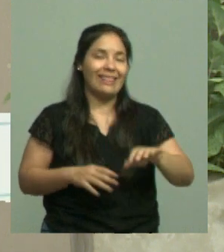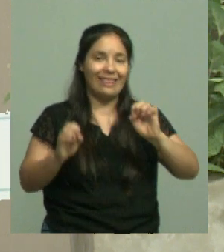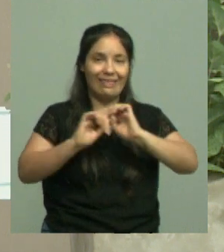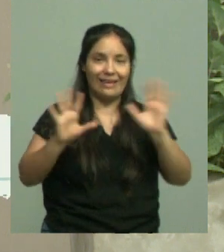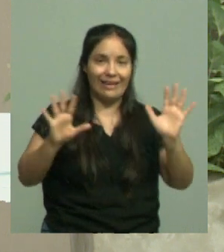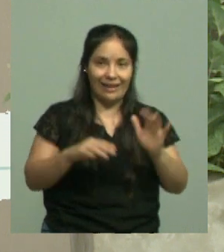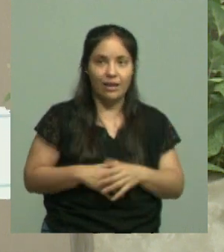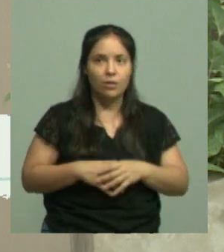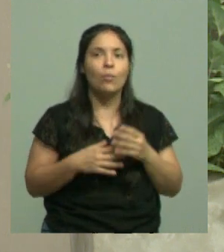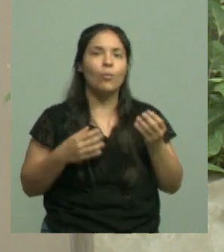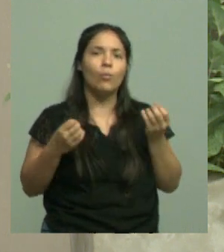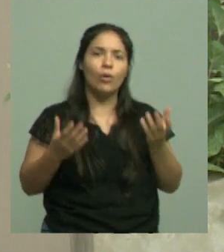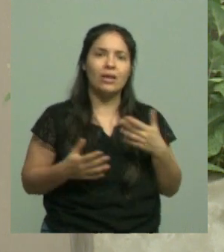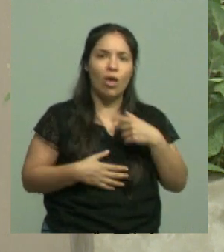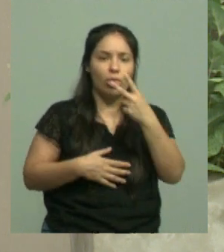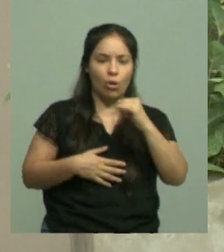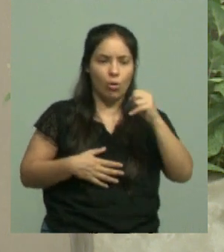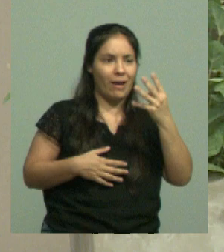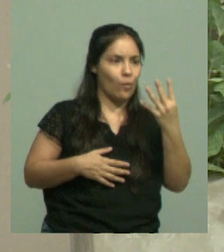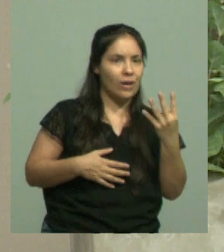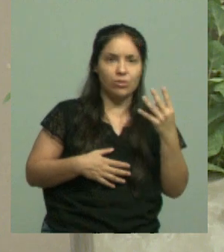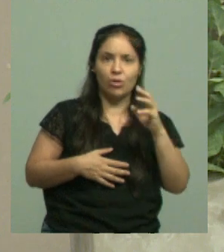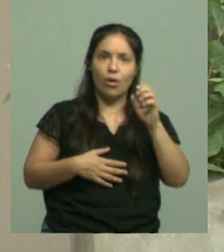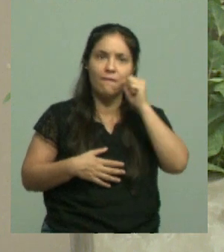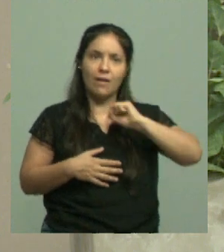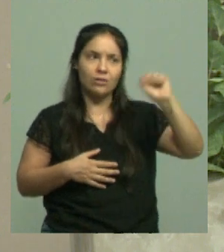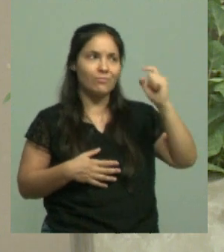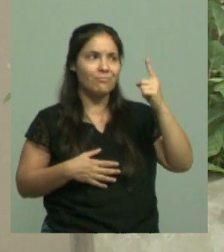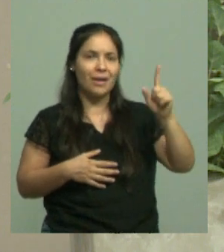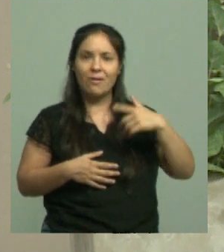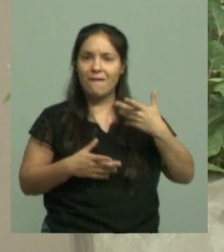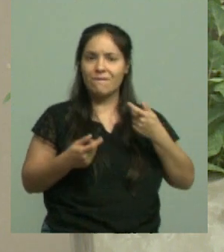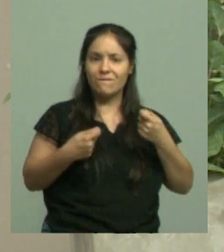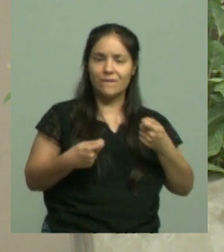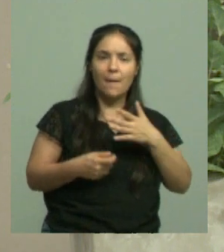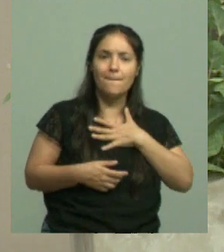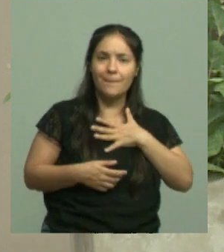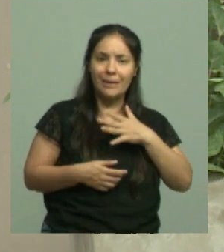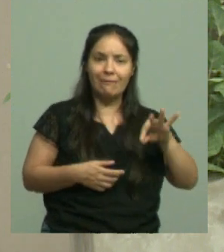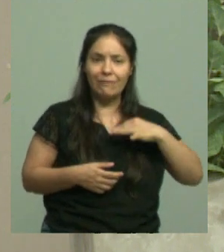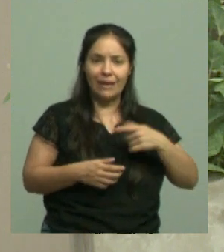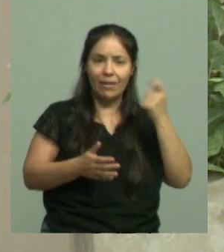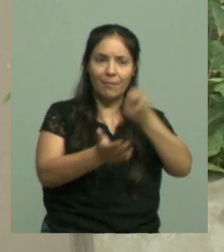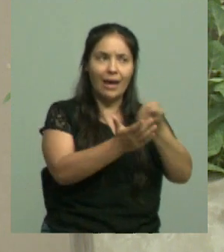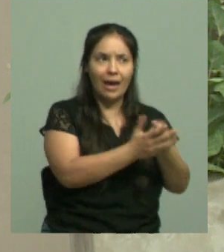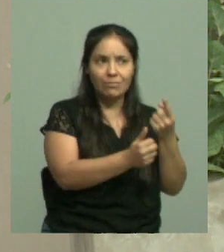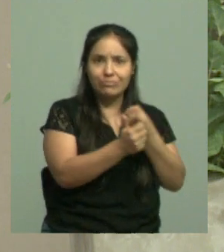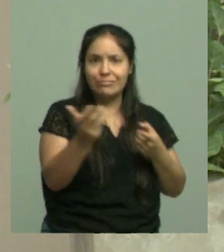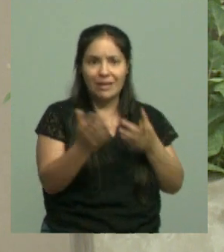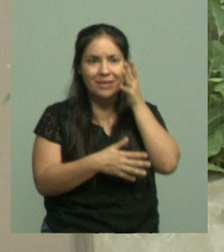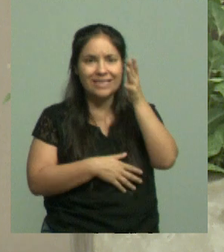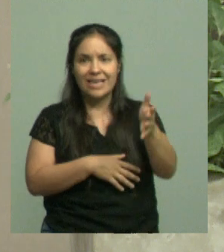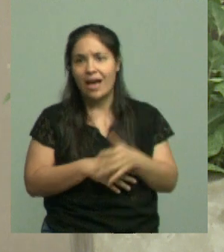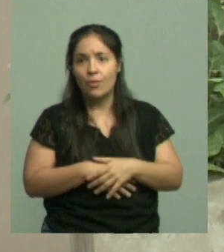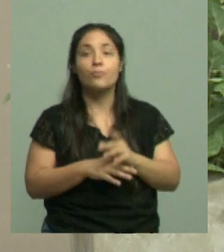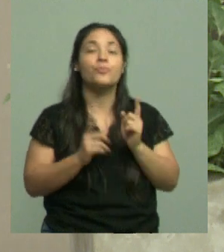también nos pasa esto, che, da 2,4 y a mí realmente el costo de vida me aumenta un montón, la pérdida del poder adquisitivo ni hablar, porque tal vez antes estaba,